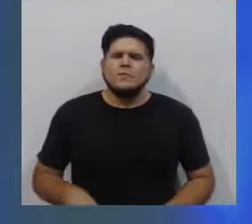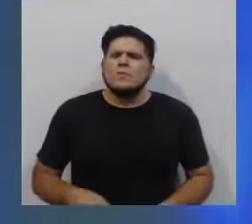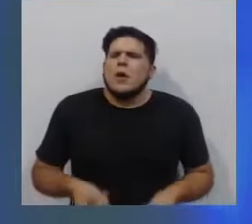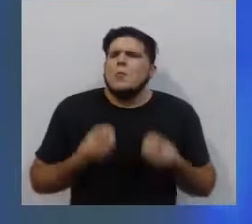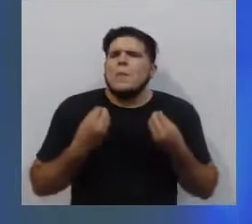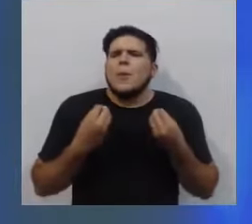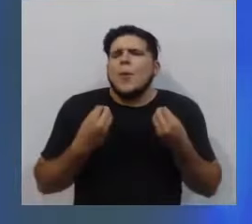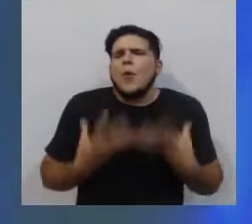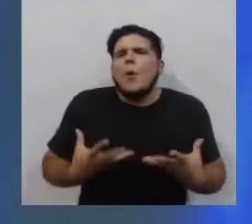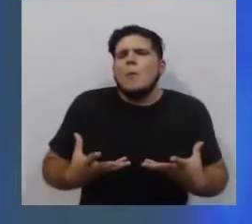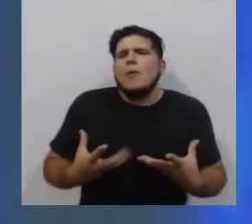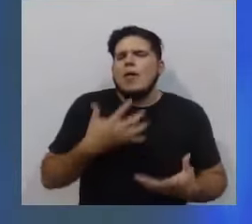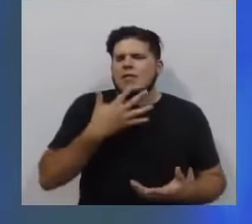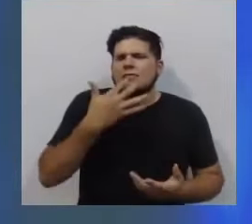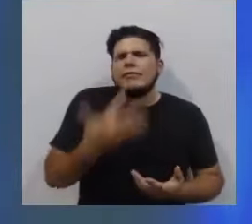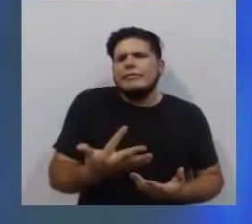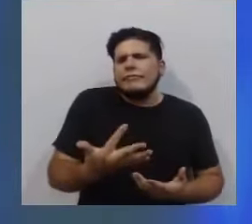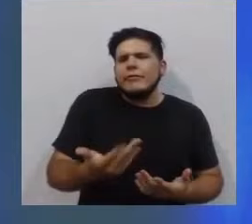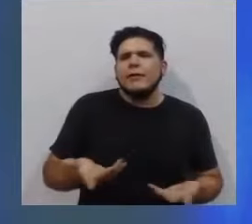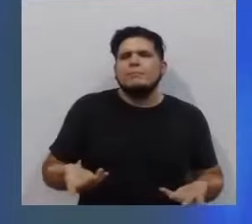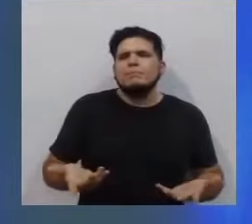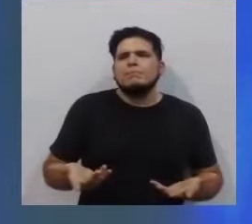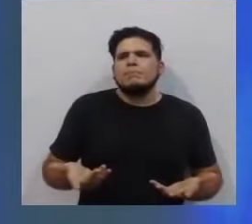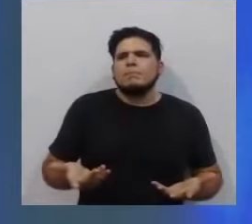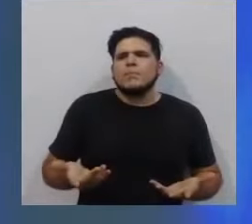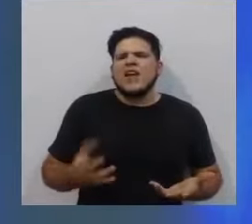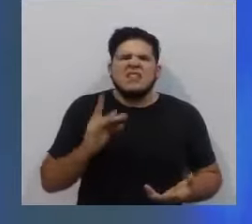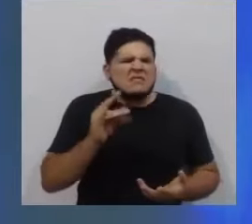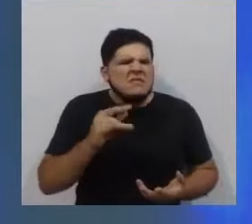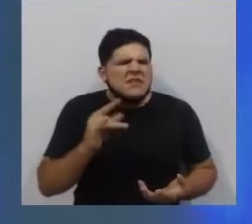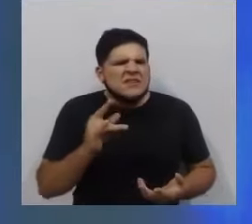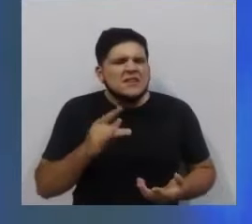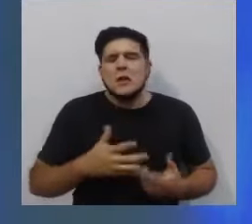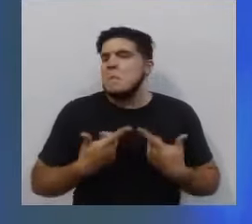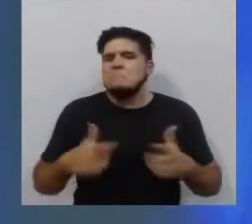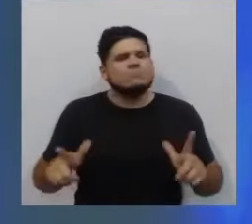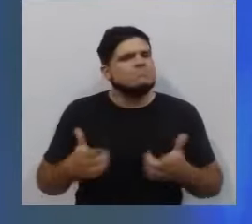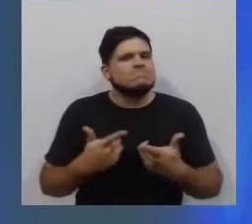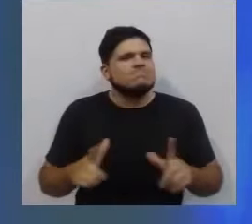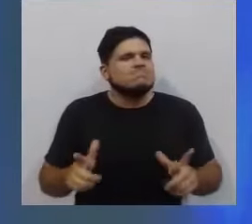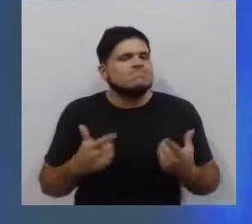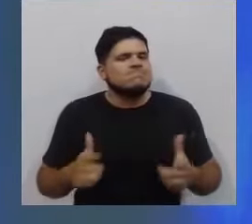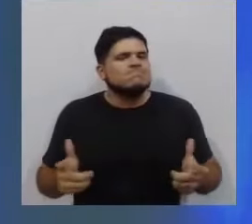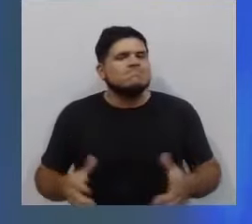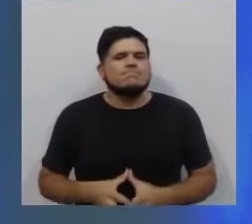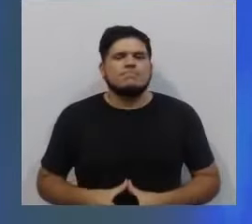de que nada y difícil no hay difícil no hay cosa difícil